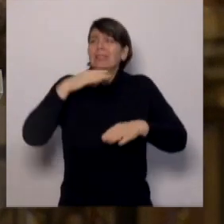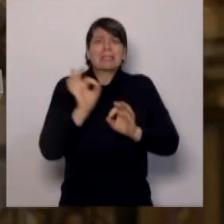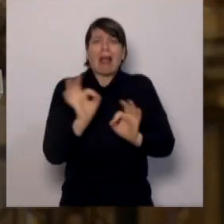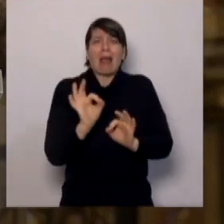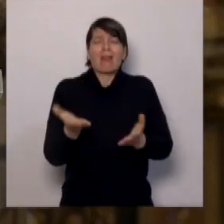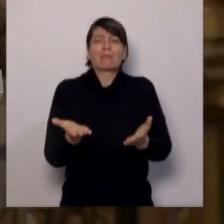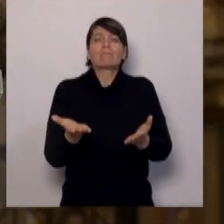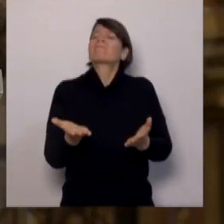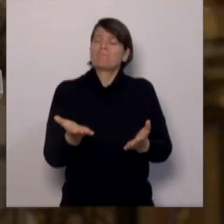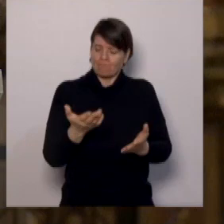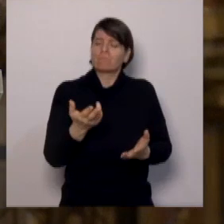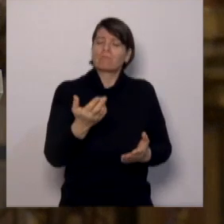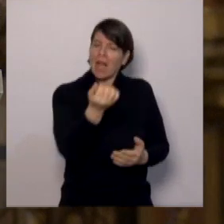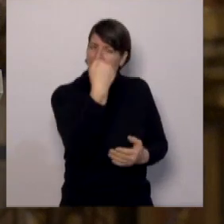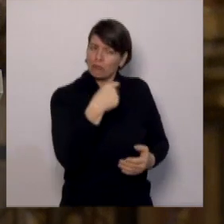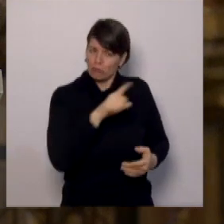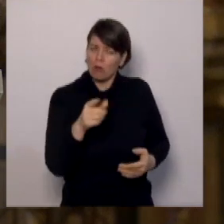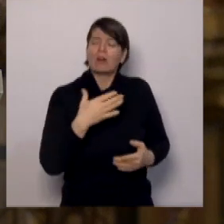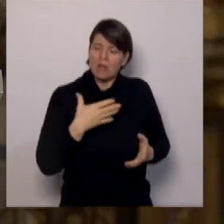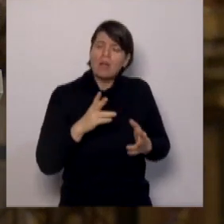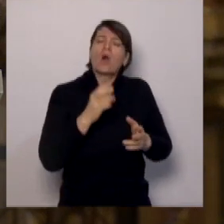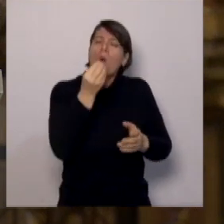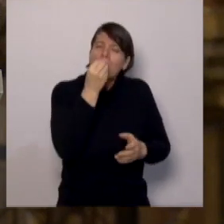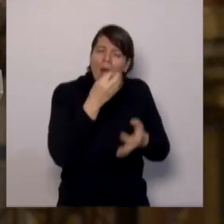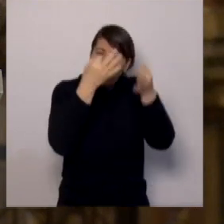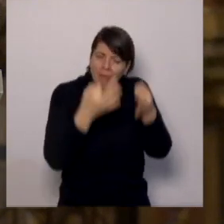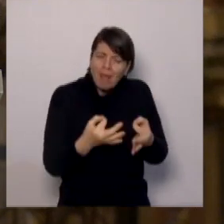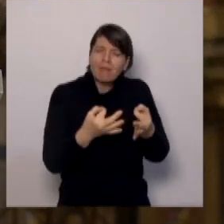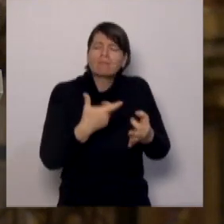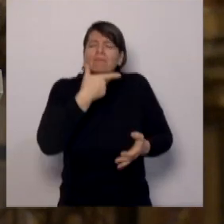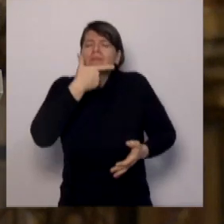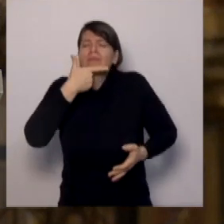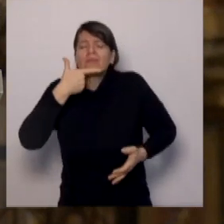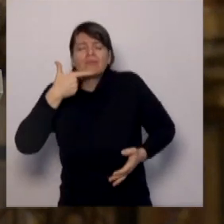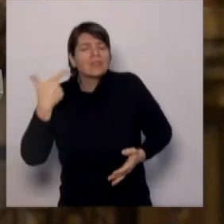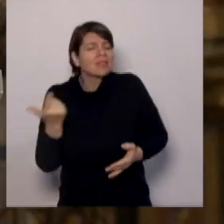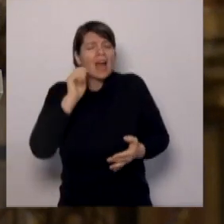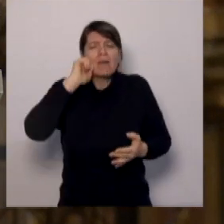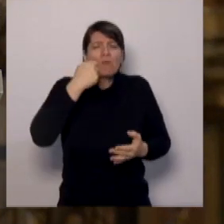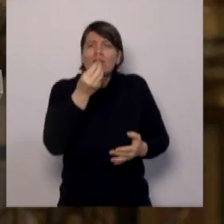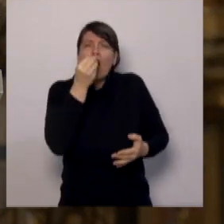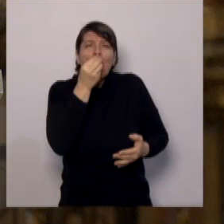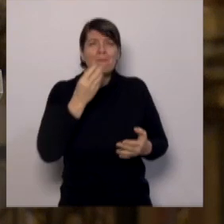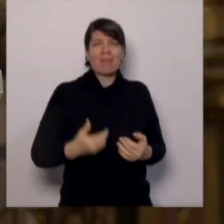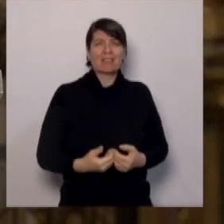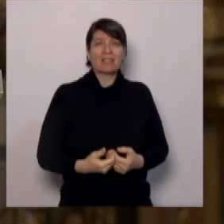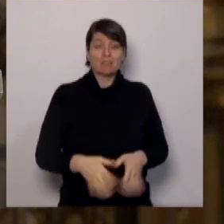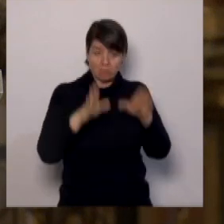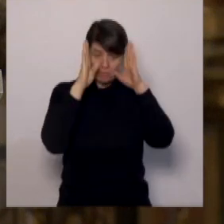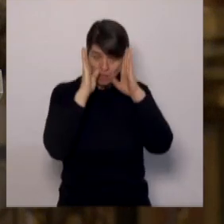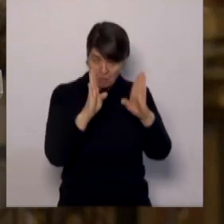que no sacia? Háganme caso y comerán buena comida. Se deleitarán con sabrosos